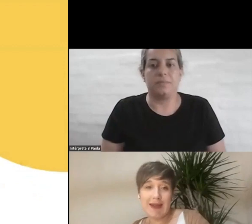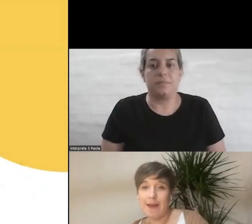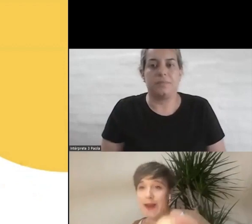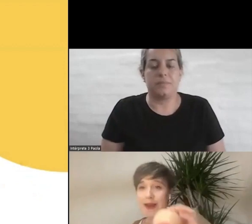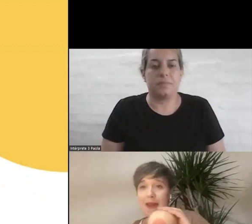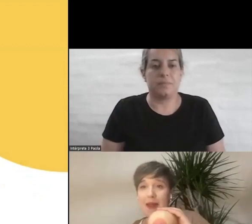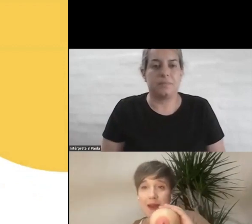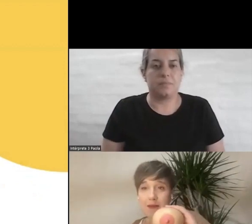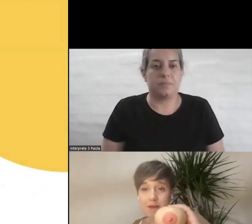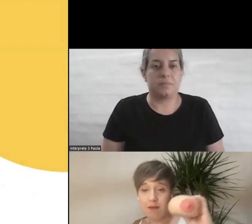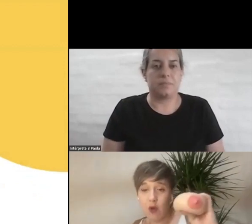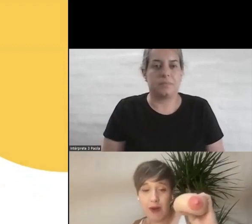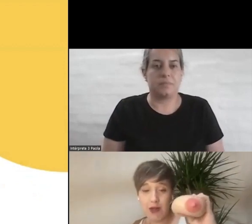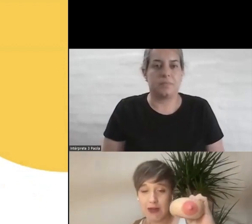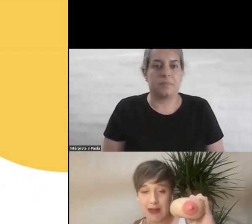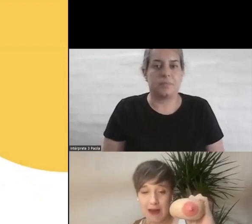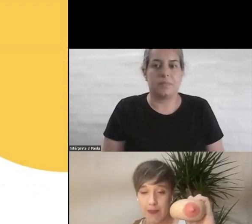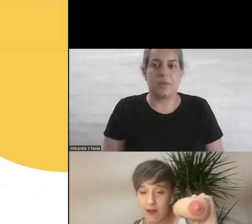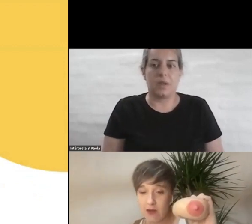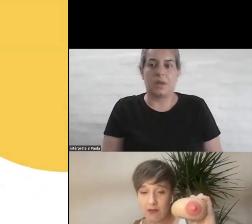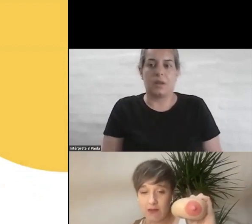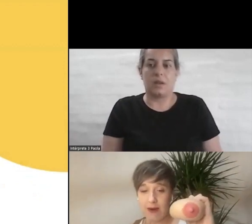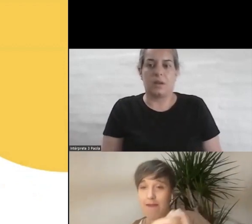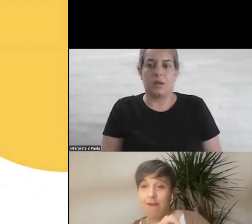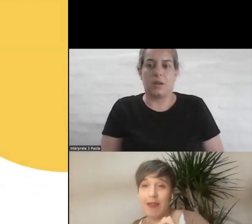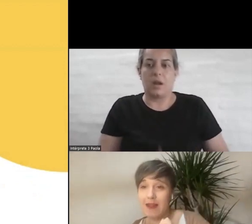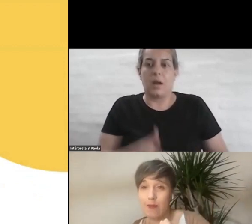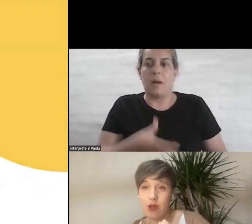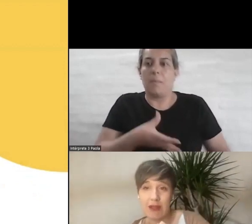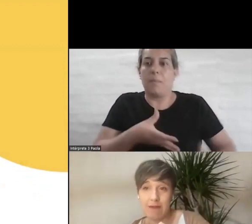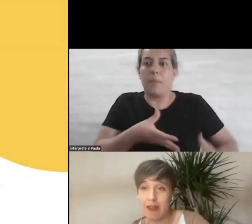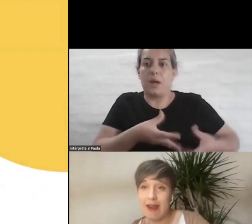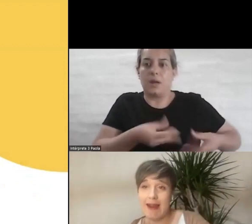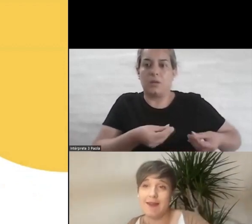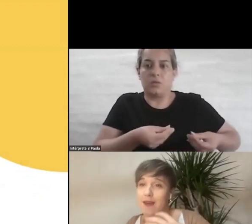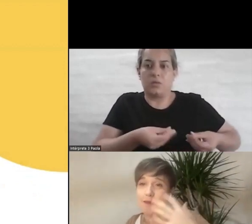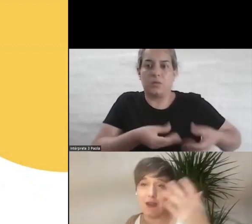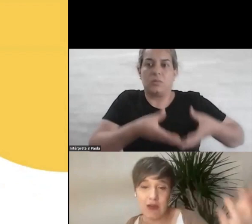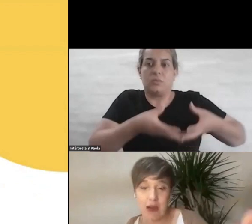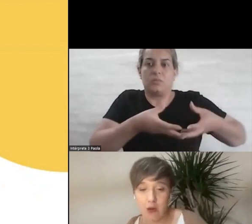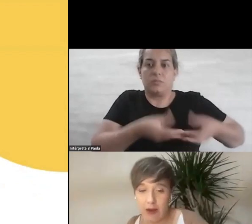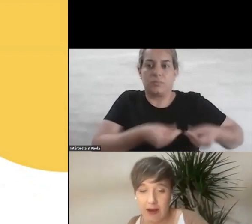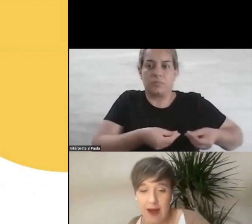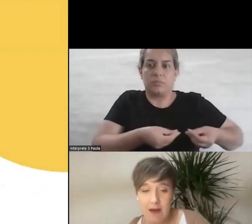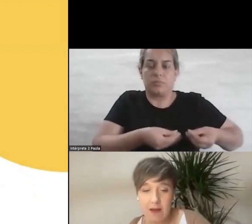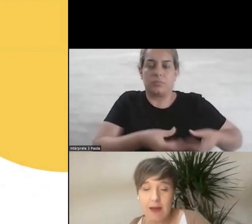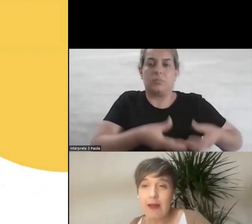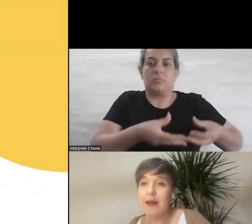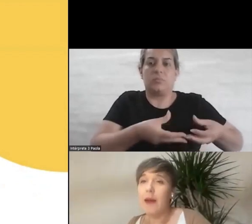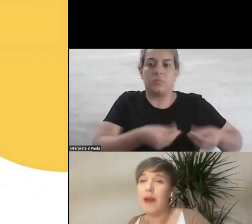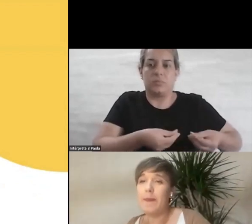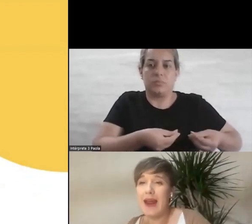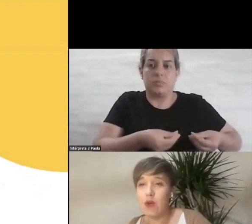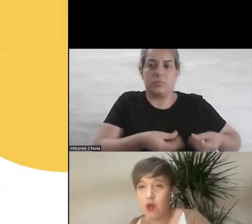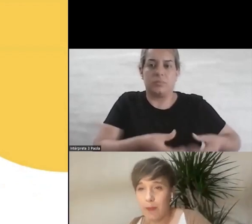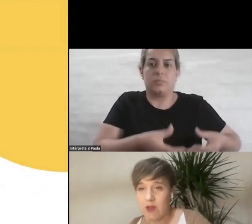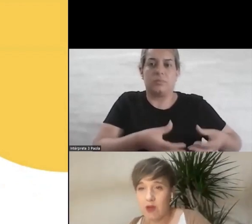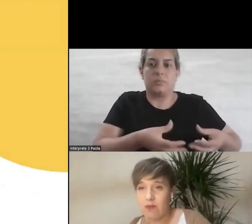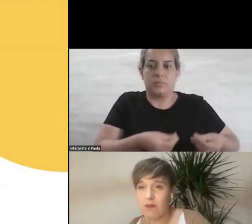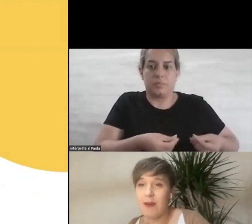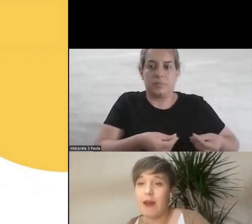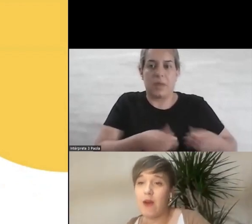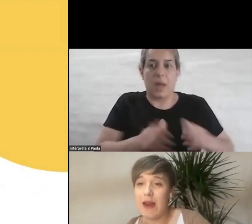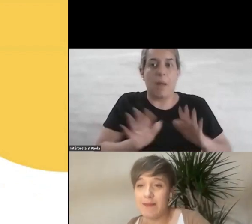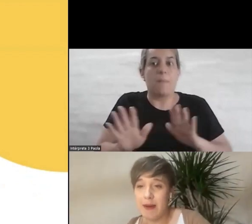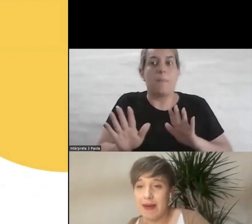yo diría siempre realizar compresiones en el pecho, ¿vale? Facilita mucho la transferencia de leche, esto es algo general. Preparar nuestro